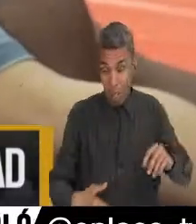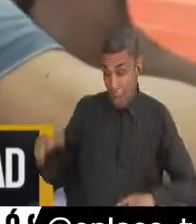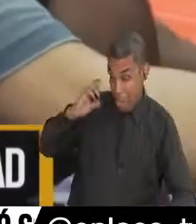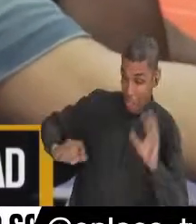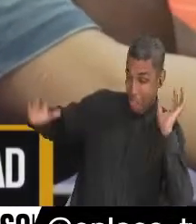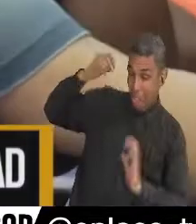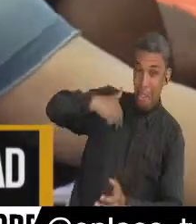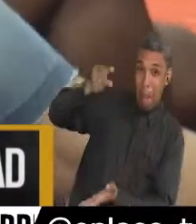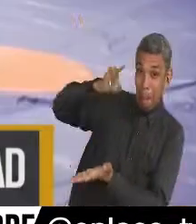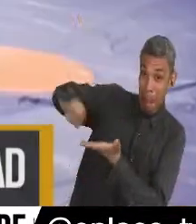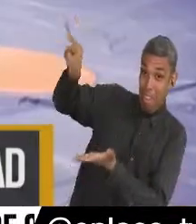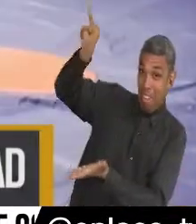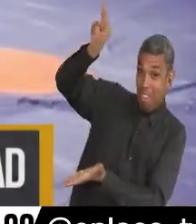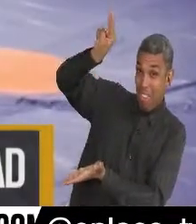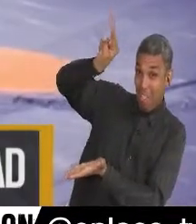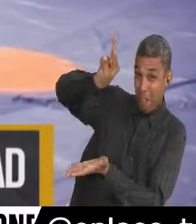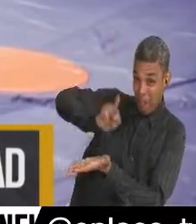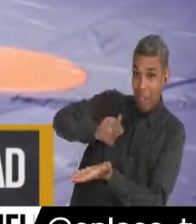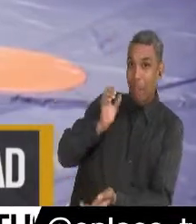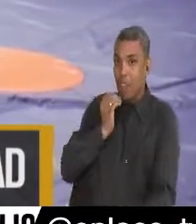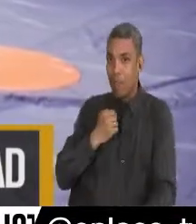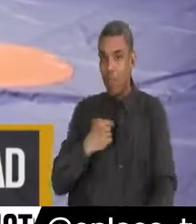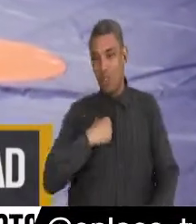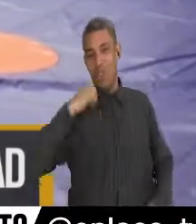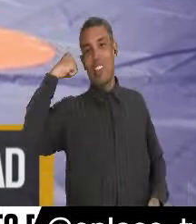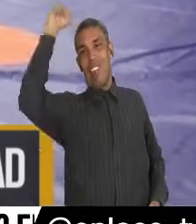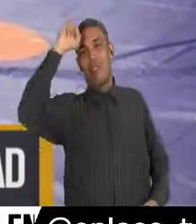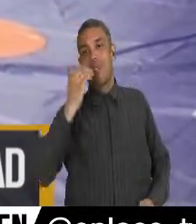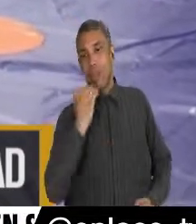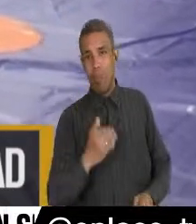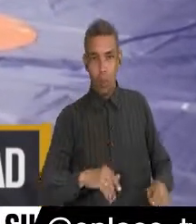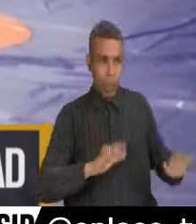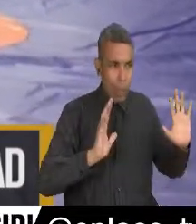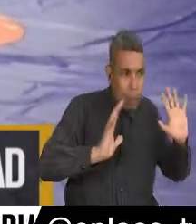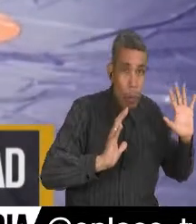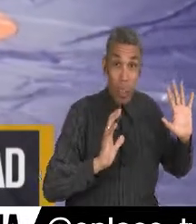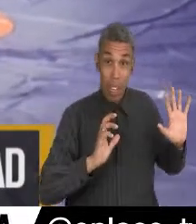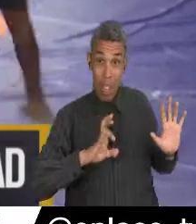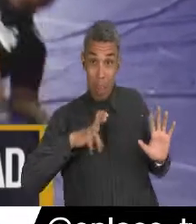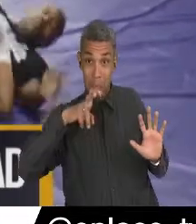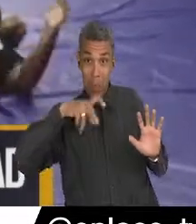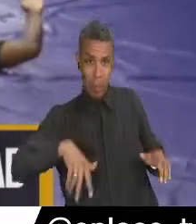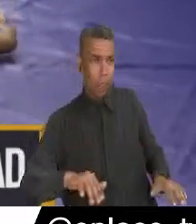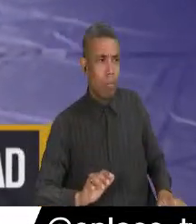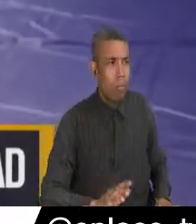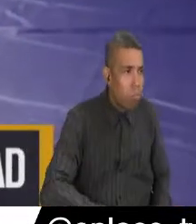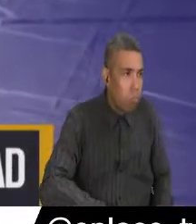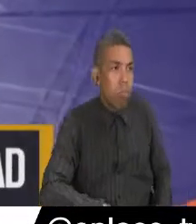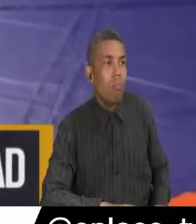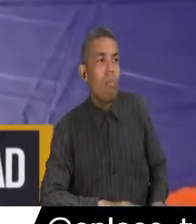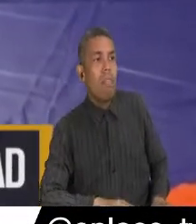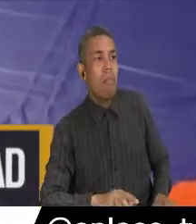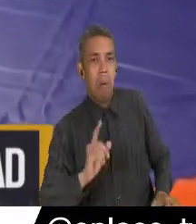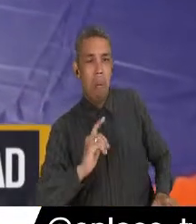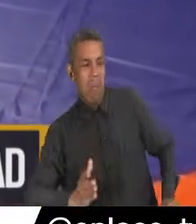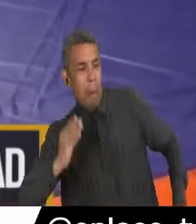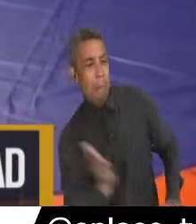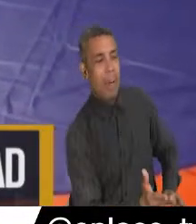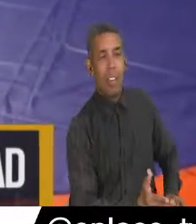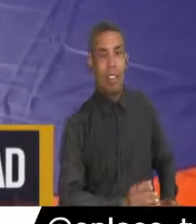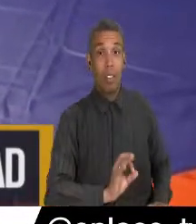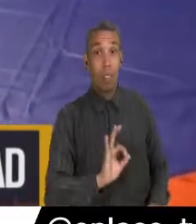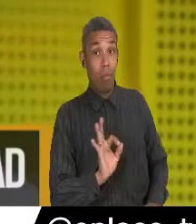el adversario. Está prohibido el uso activo de las piernas en el ataque, así como atacar las piernas del rival. Estas prácticas